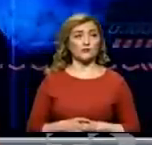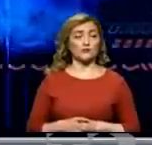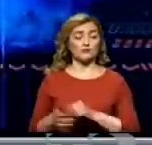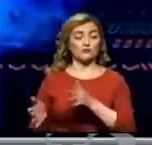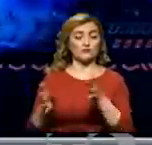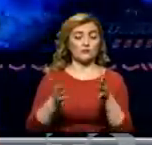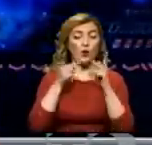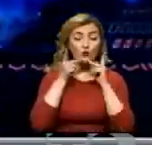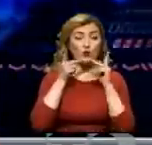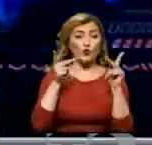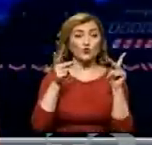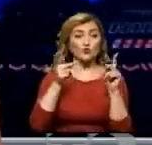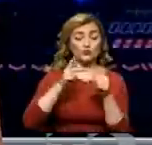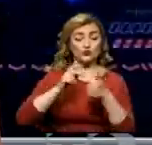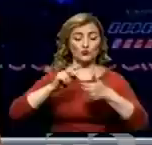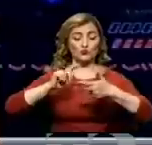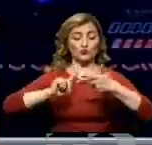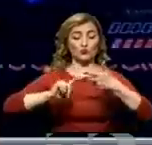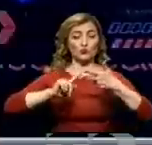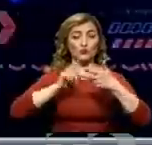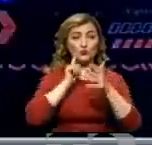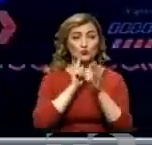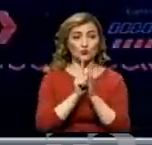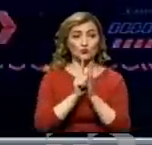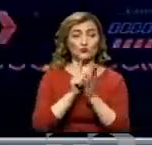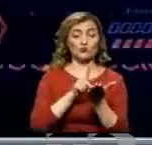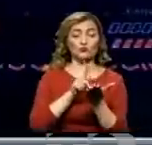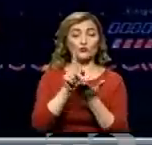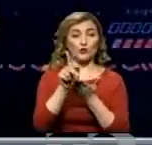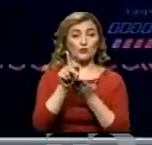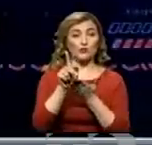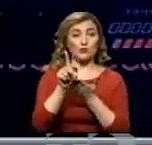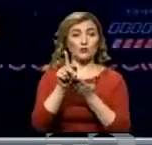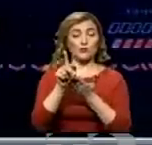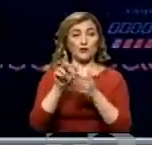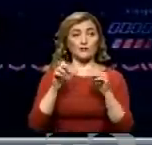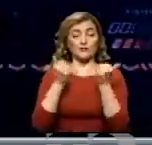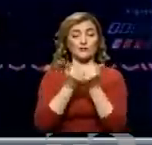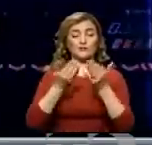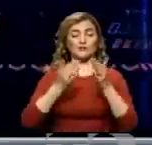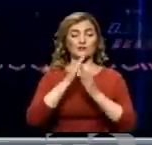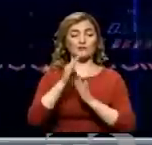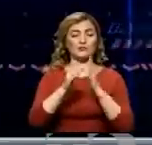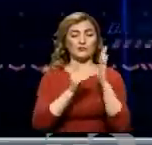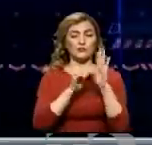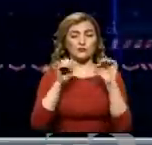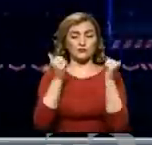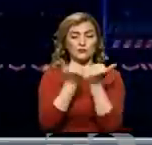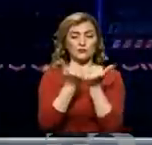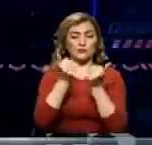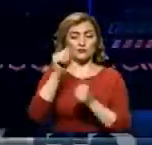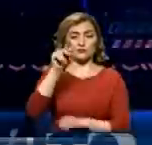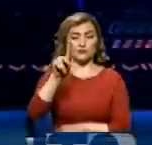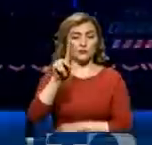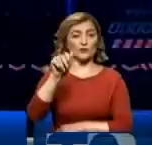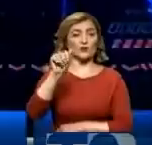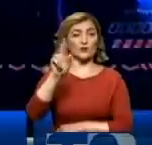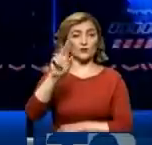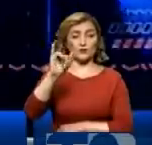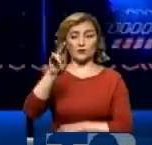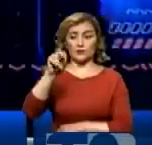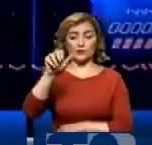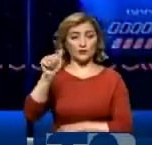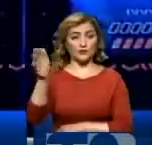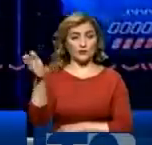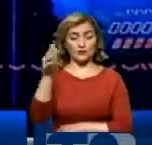Se hace pública una tercera denuncia por cobro de diezmos en contra de la asambleísta de Alianza País, Karina Arteaga. Una ex colaboradora